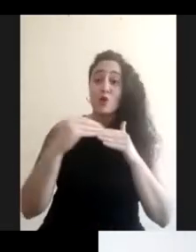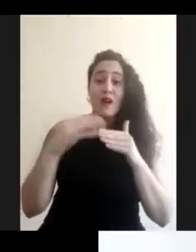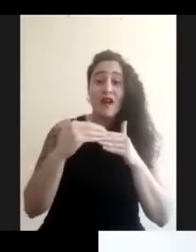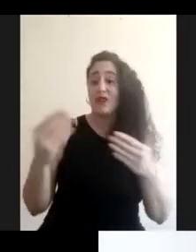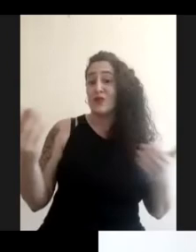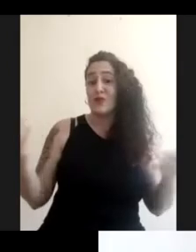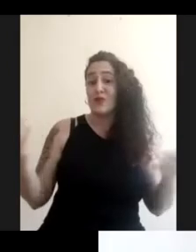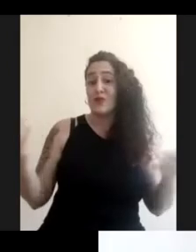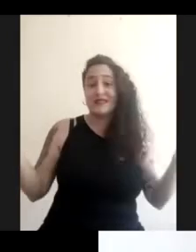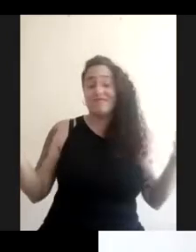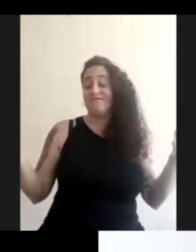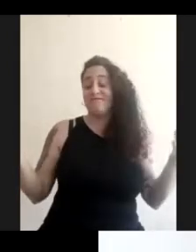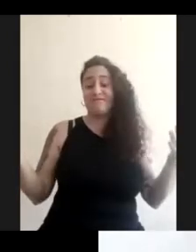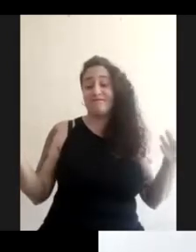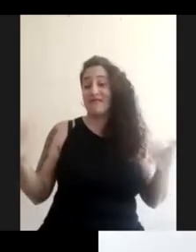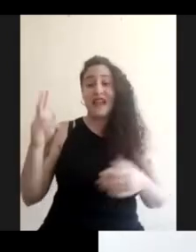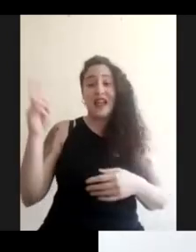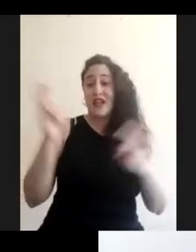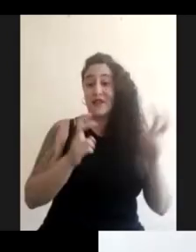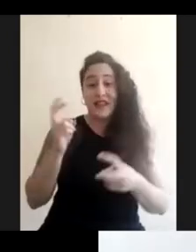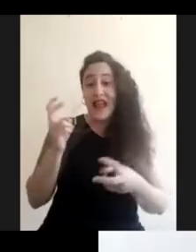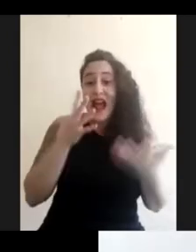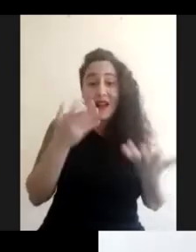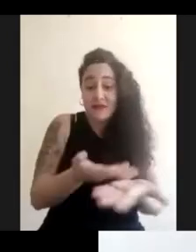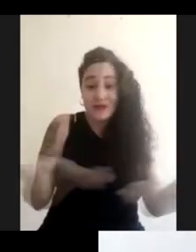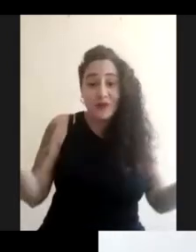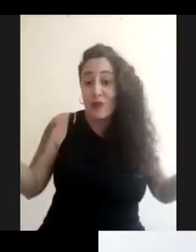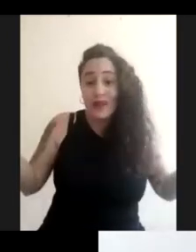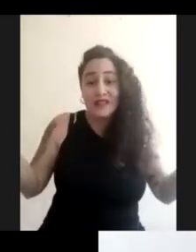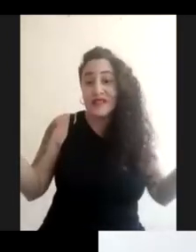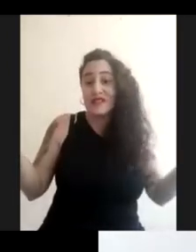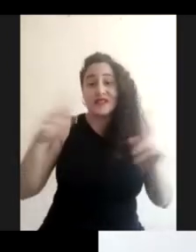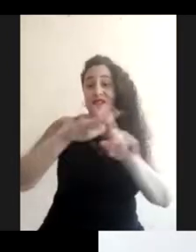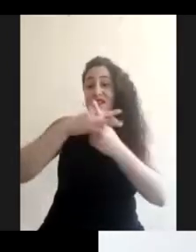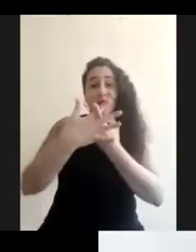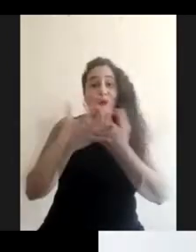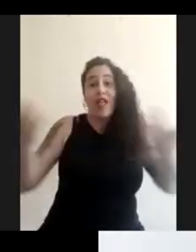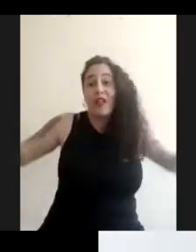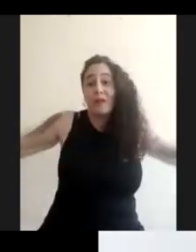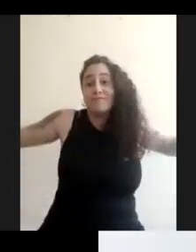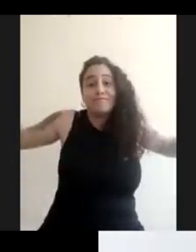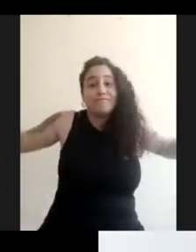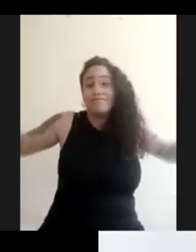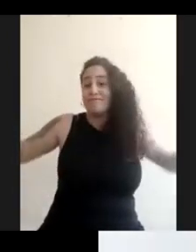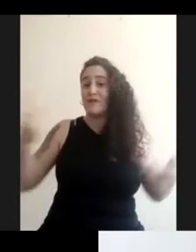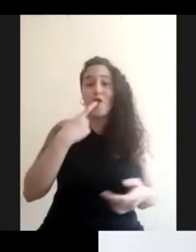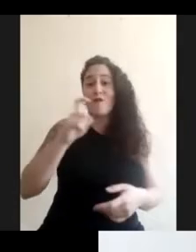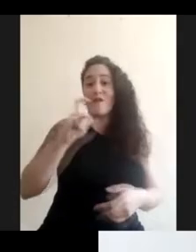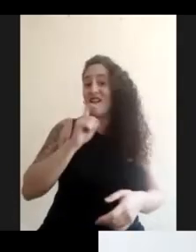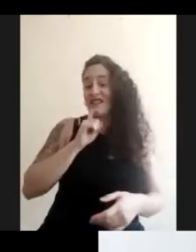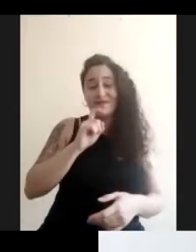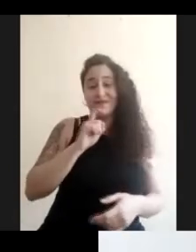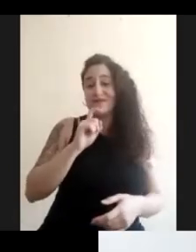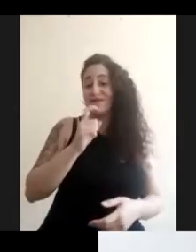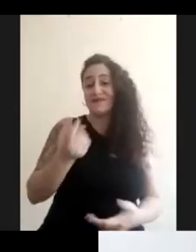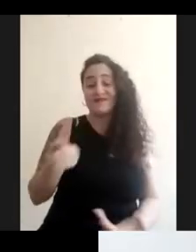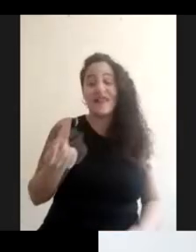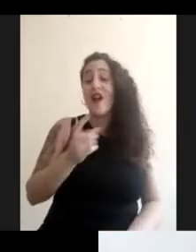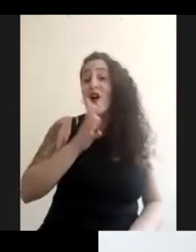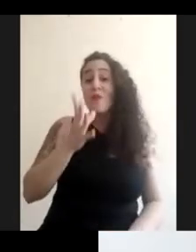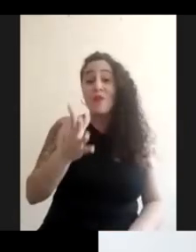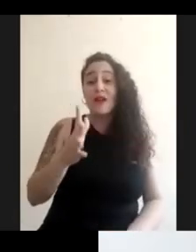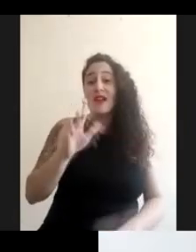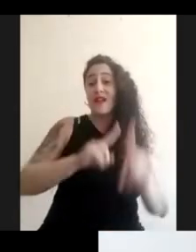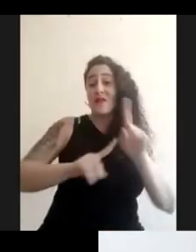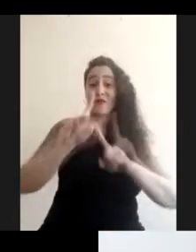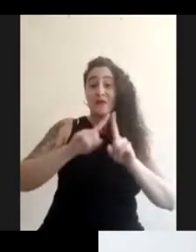vienen a estar ahora mismo muy en una situación un poquito complicada porque su